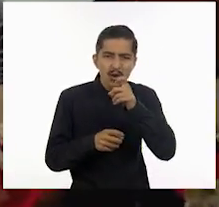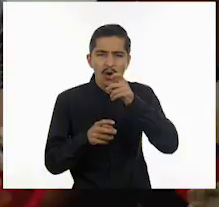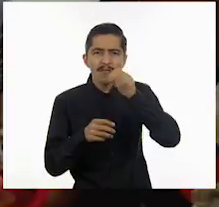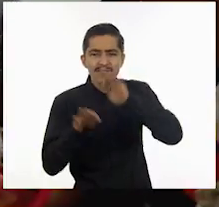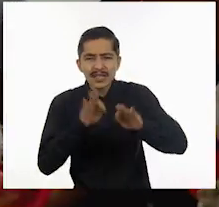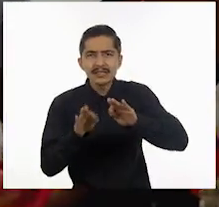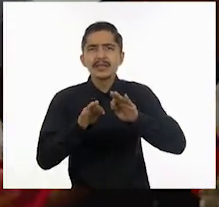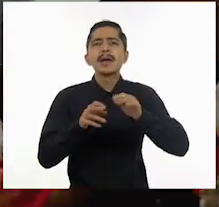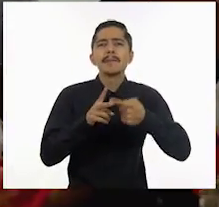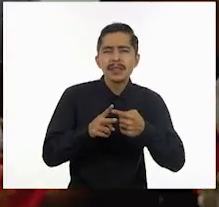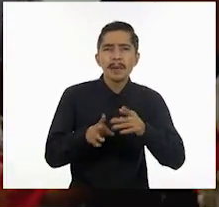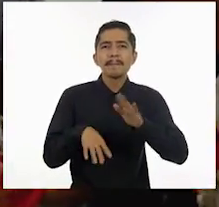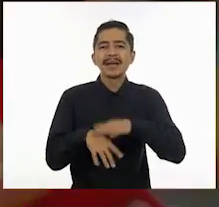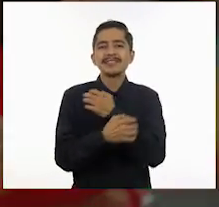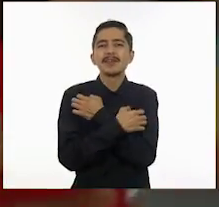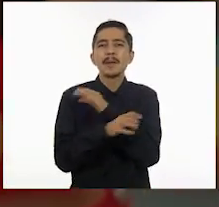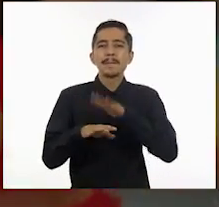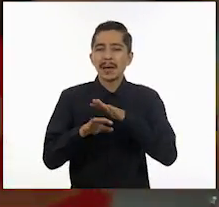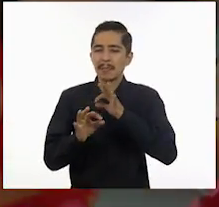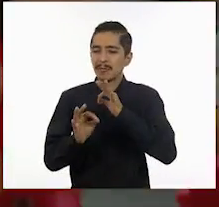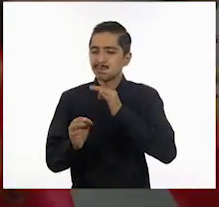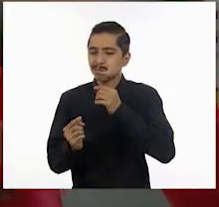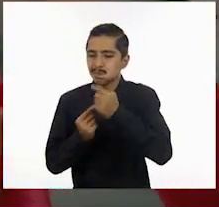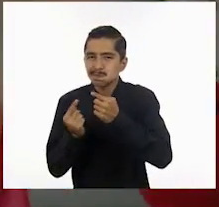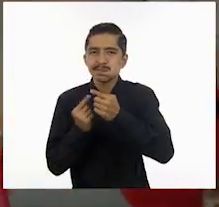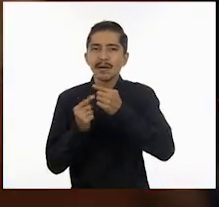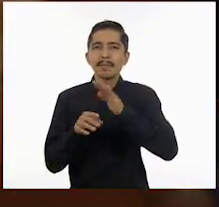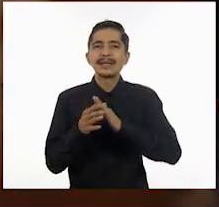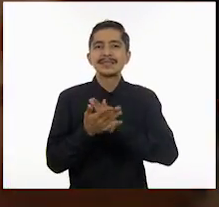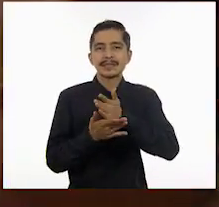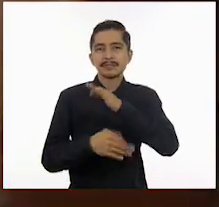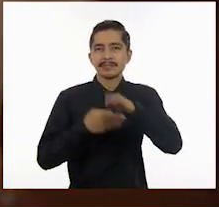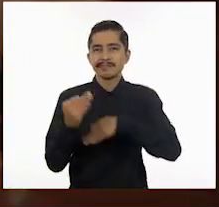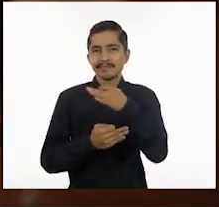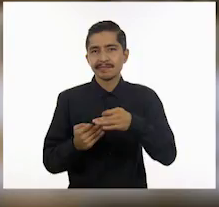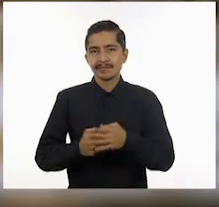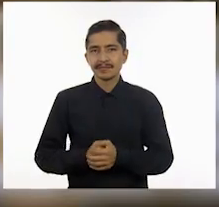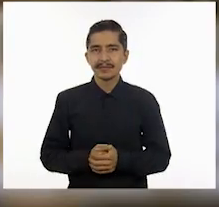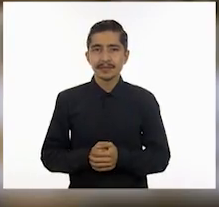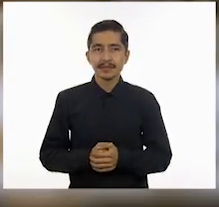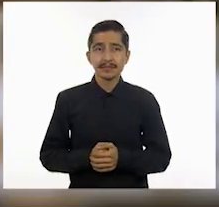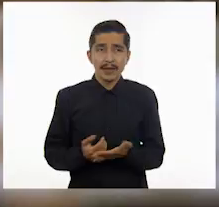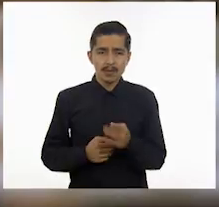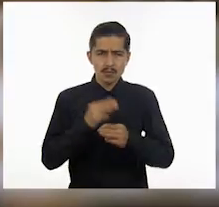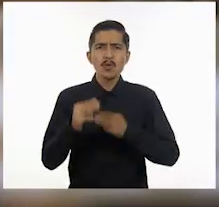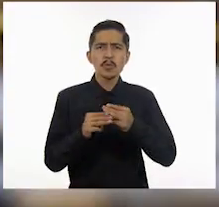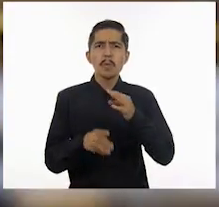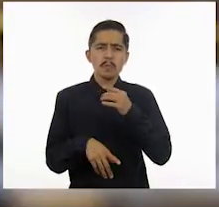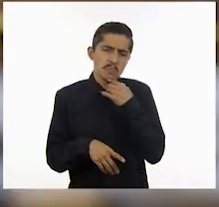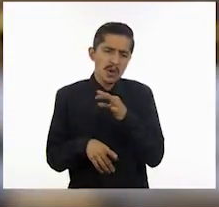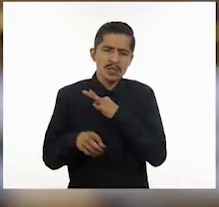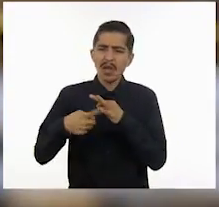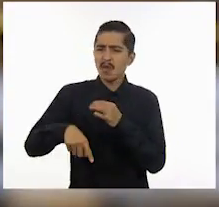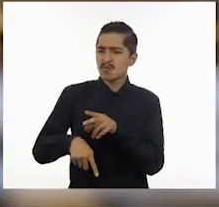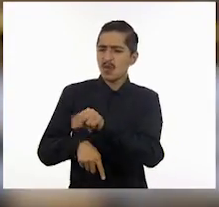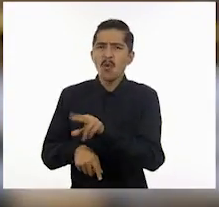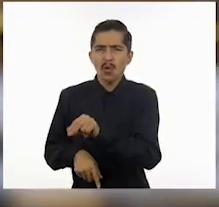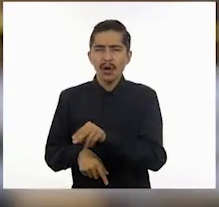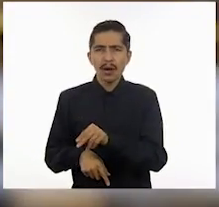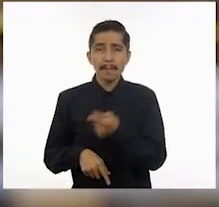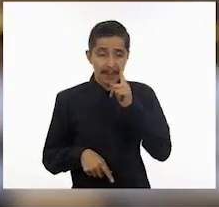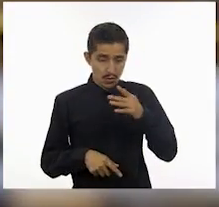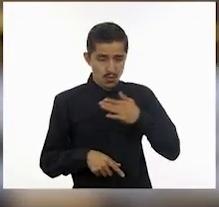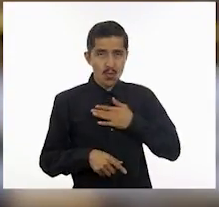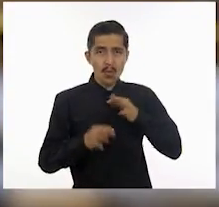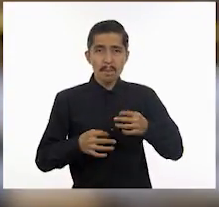para así hacer la educación más interactiva y accesible para todos. El mundo te puede decir que no, pero está en ti